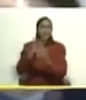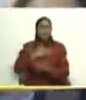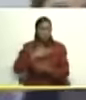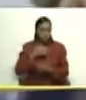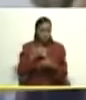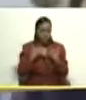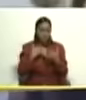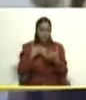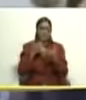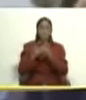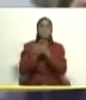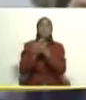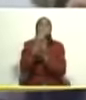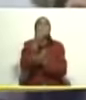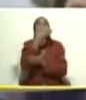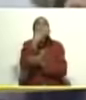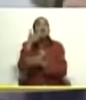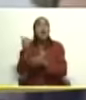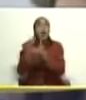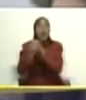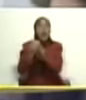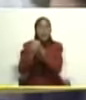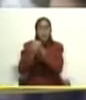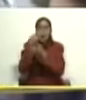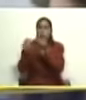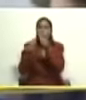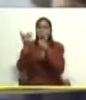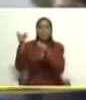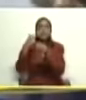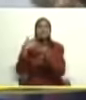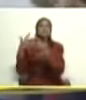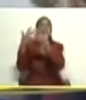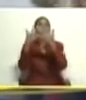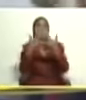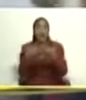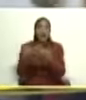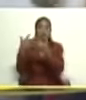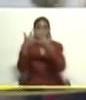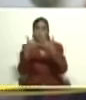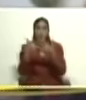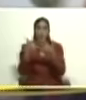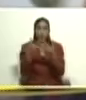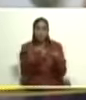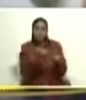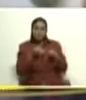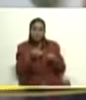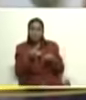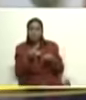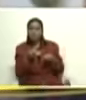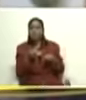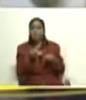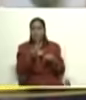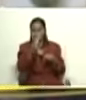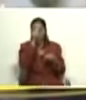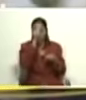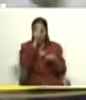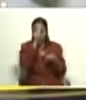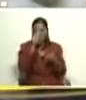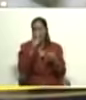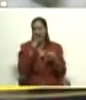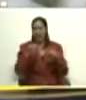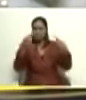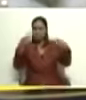Estados Unidos, revienta el gasoducto Nord Stream y deja ahora mismo a Alemania, tomen ustedes nota, empresarios,